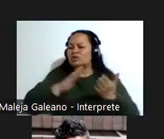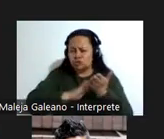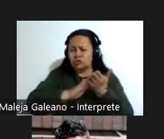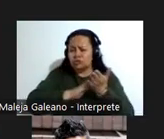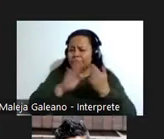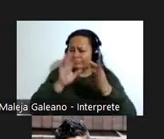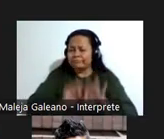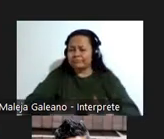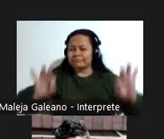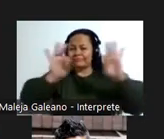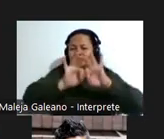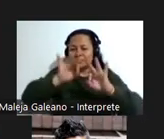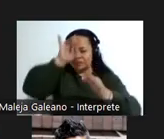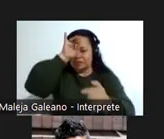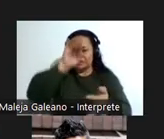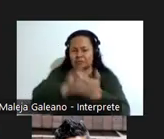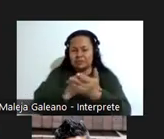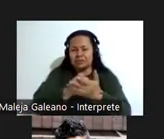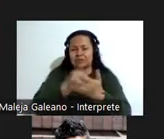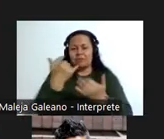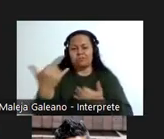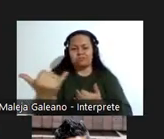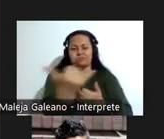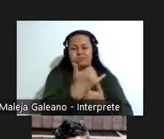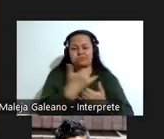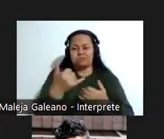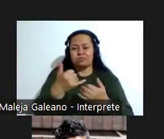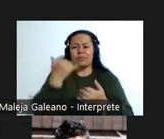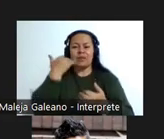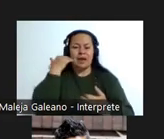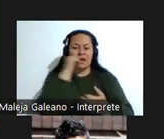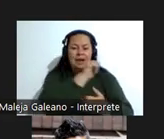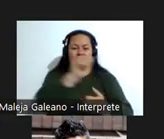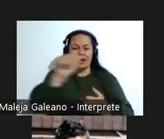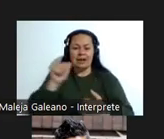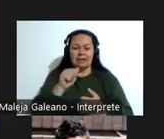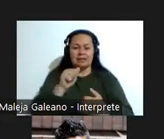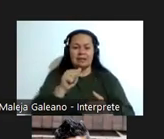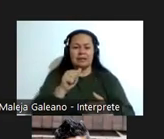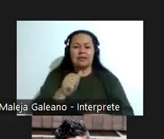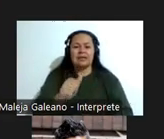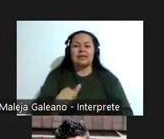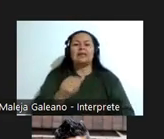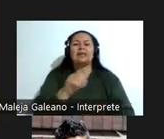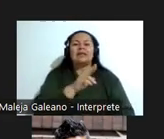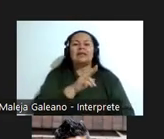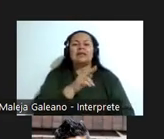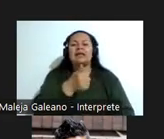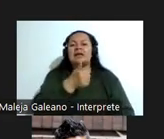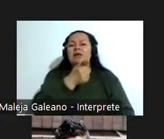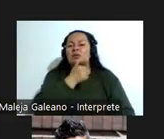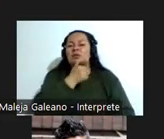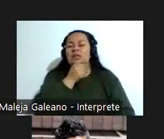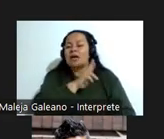creo que ha sido muy importante aquí para mí el feminismo y la Agüita del Sur, como digo yo.